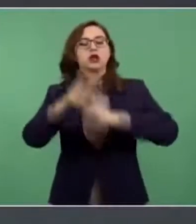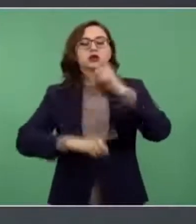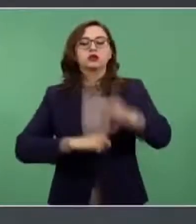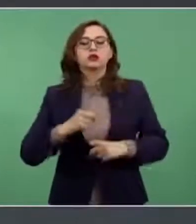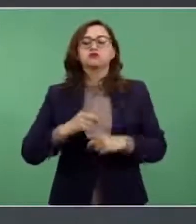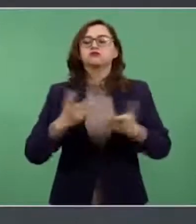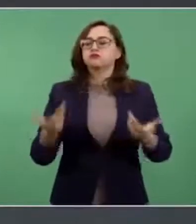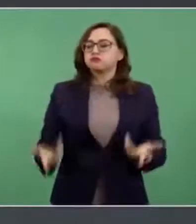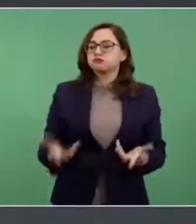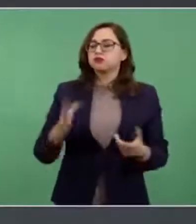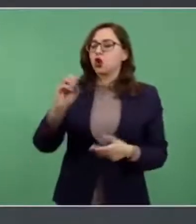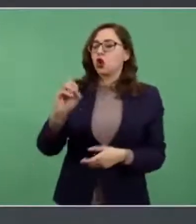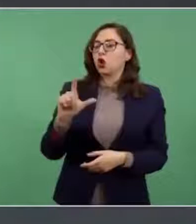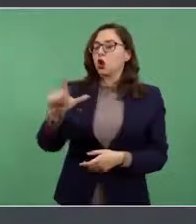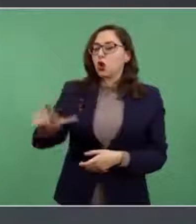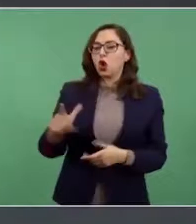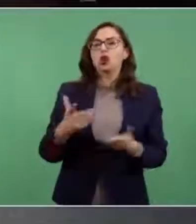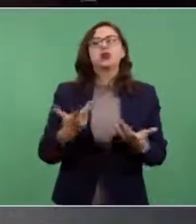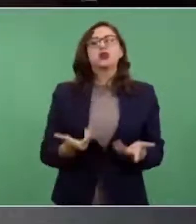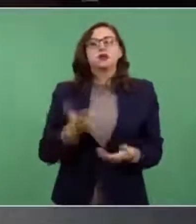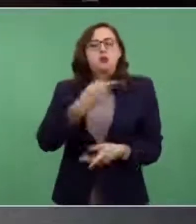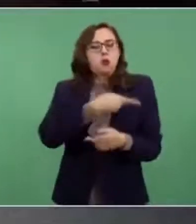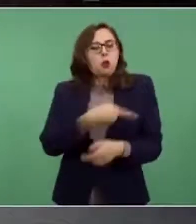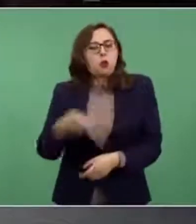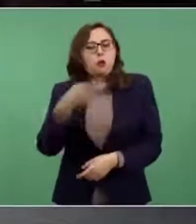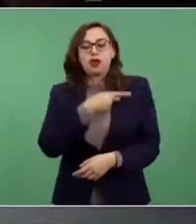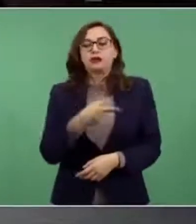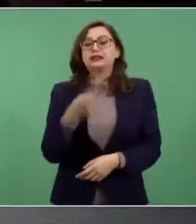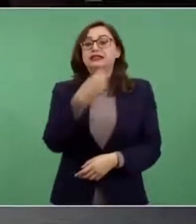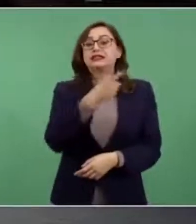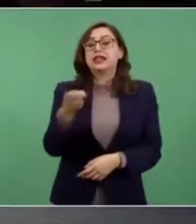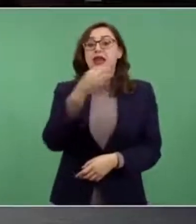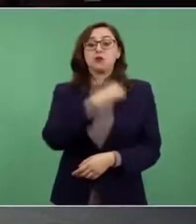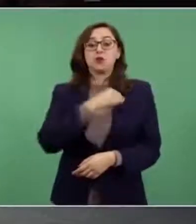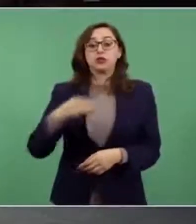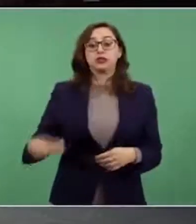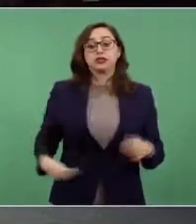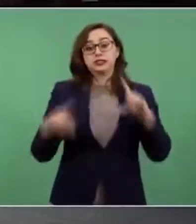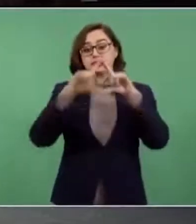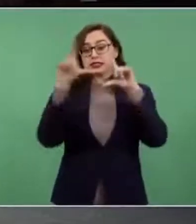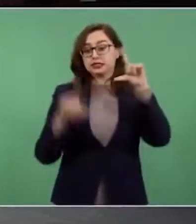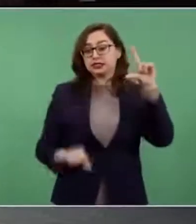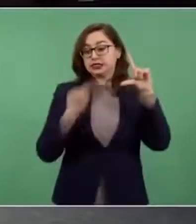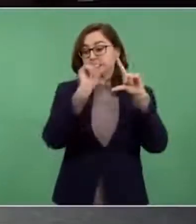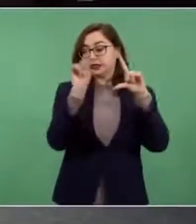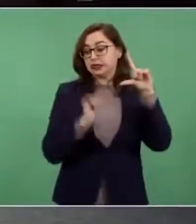en colonias populares de 100 municipios del país.